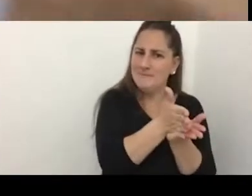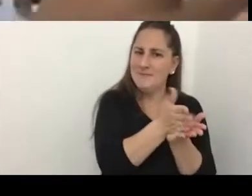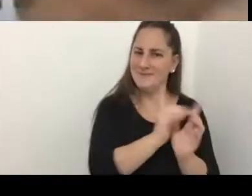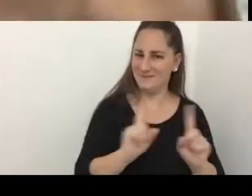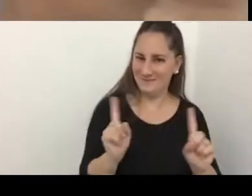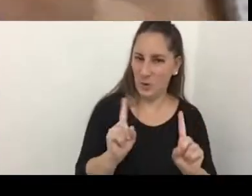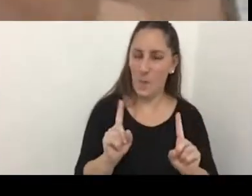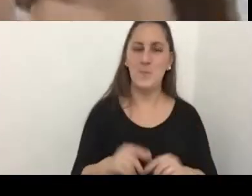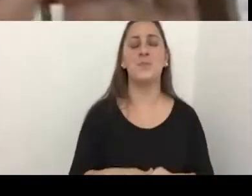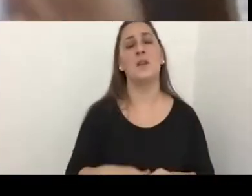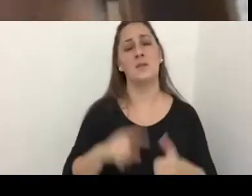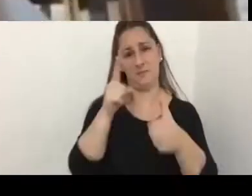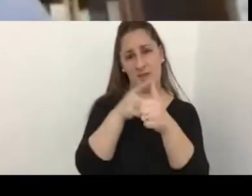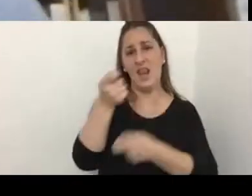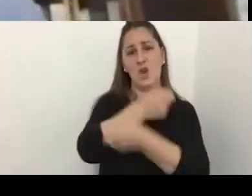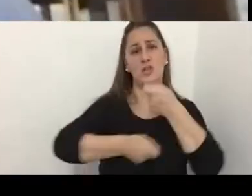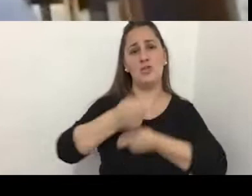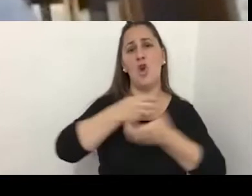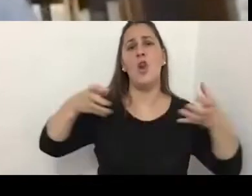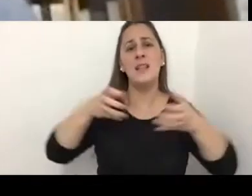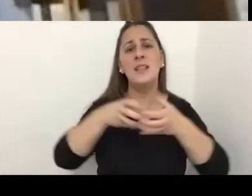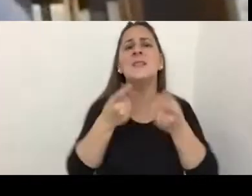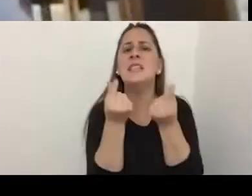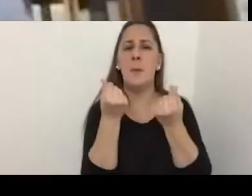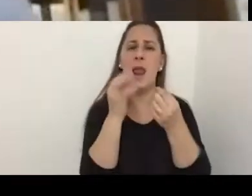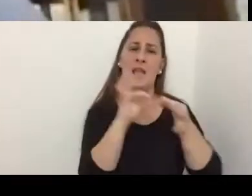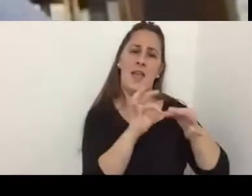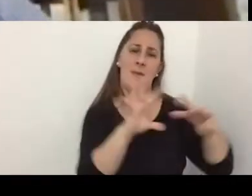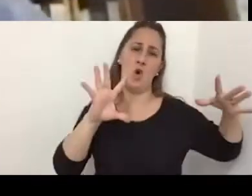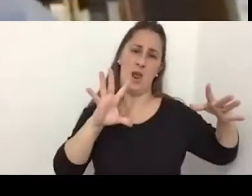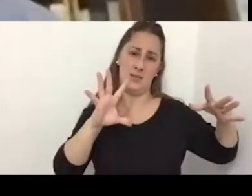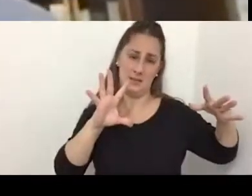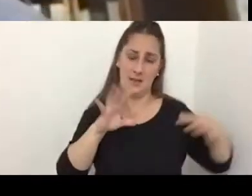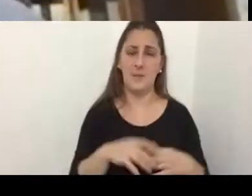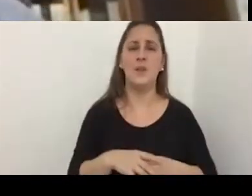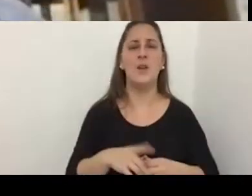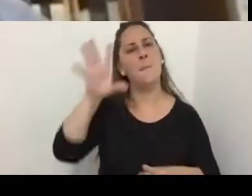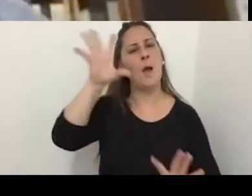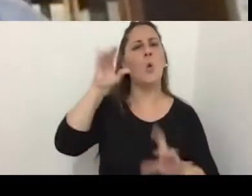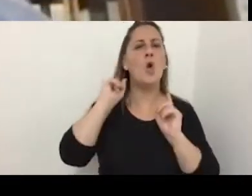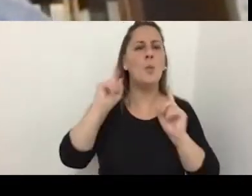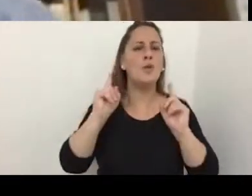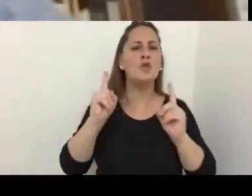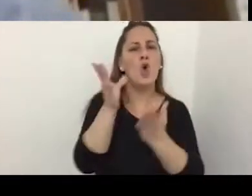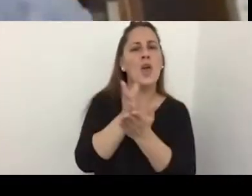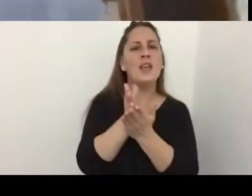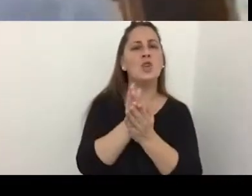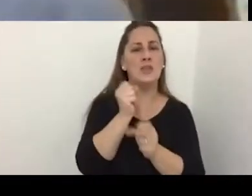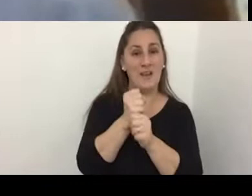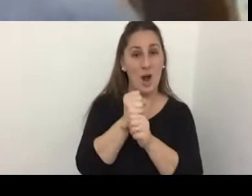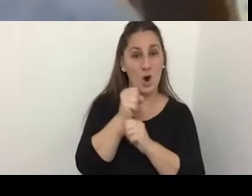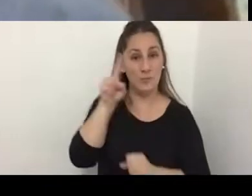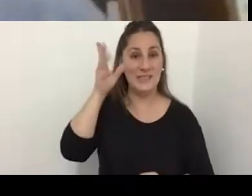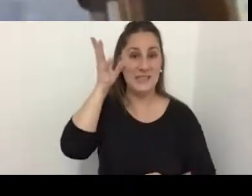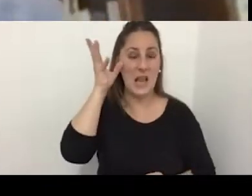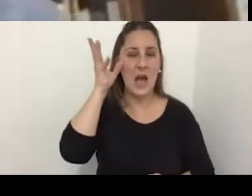Entonces, punto 1, la negociación colectiva sirve para democratizar. Yo siempre recuerdo a un profesor de Derecho del Trabajo italiano que dice, uno